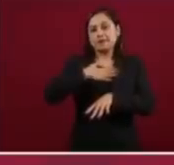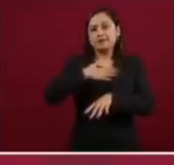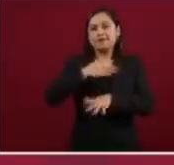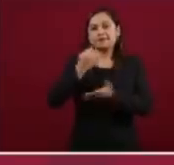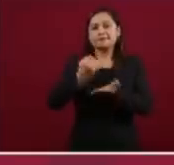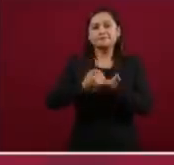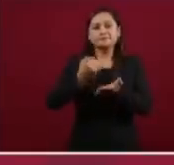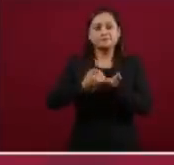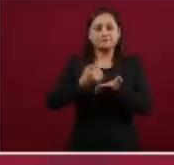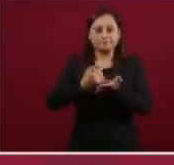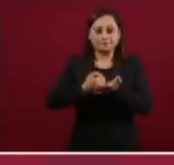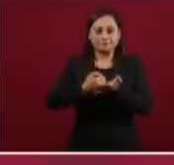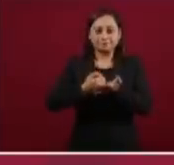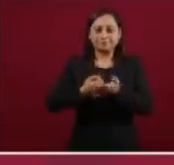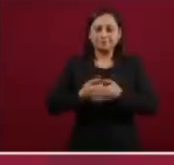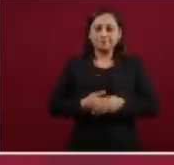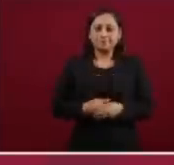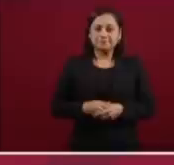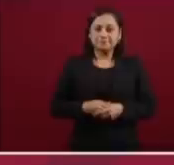y